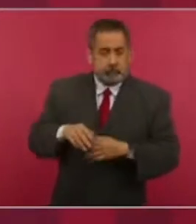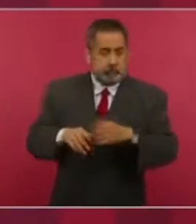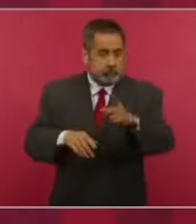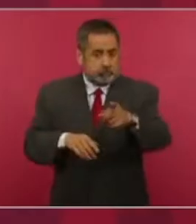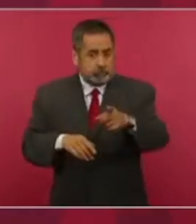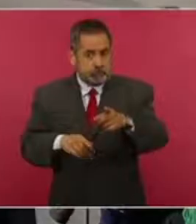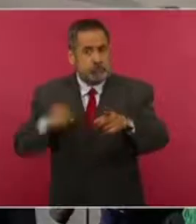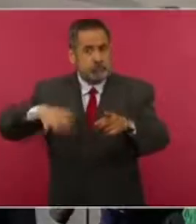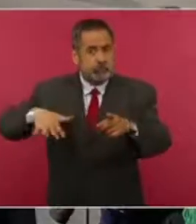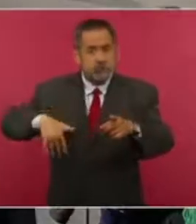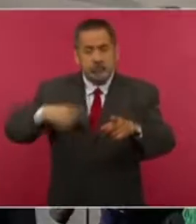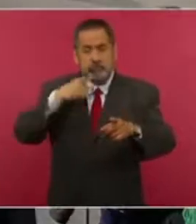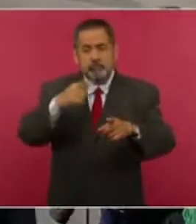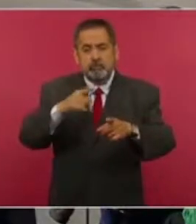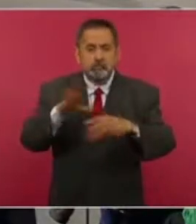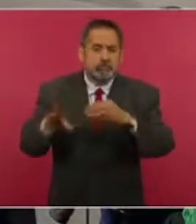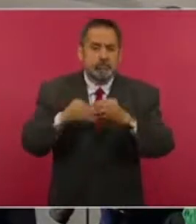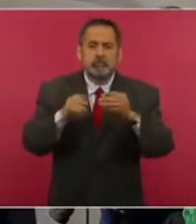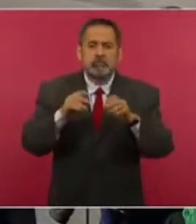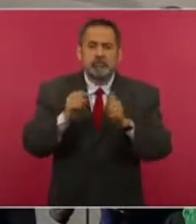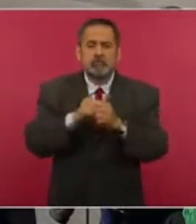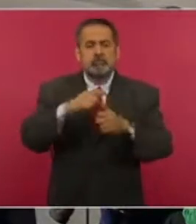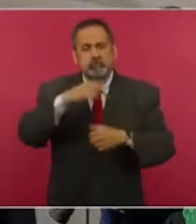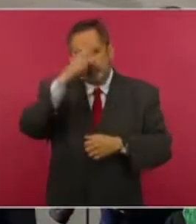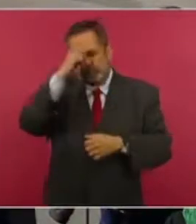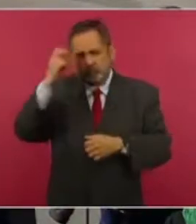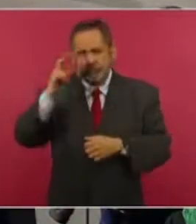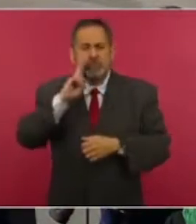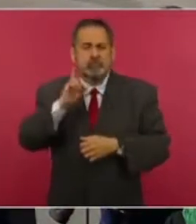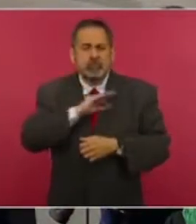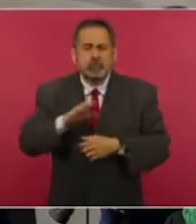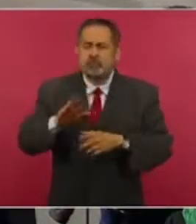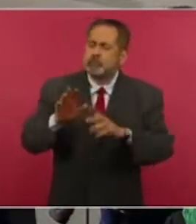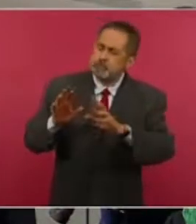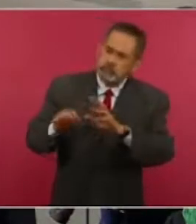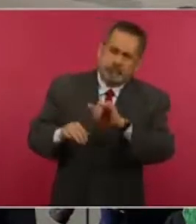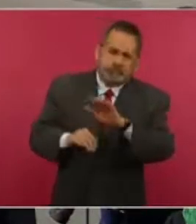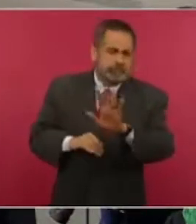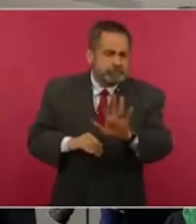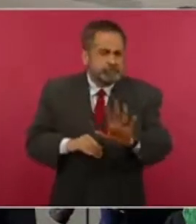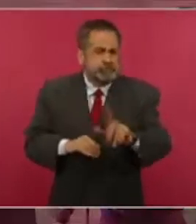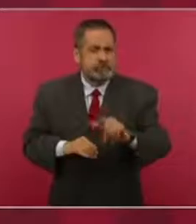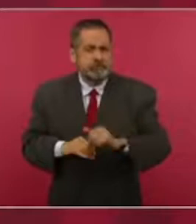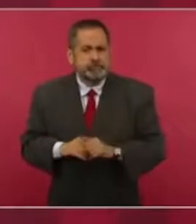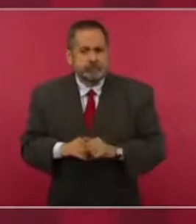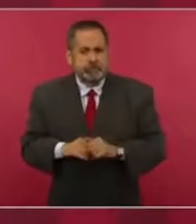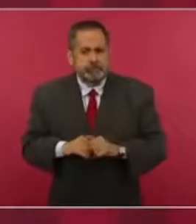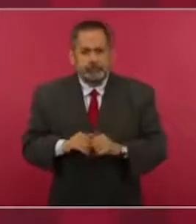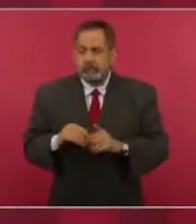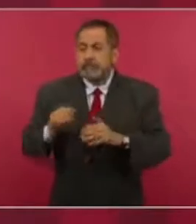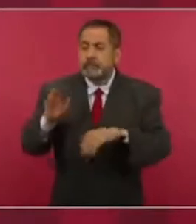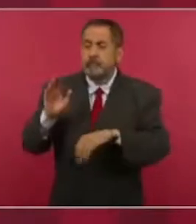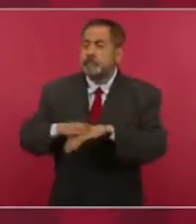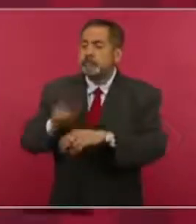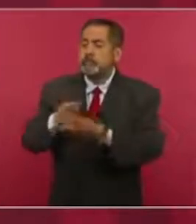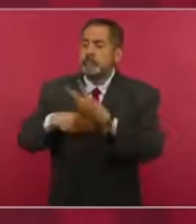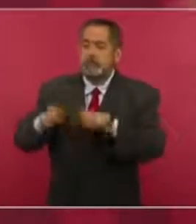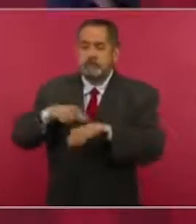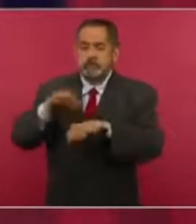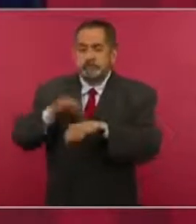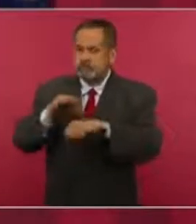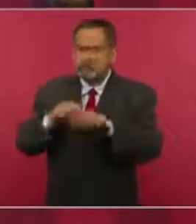parte de lo que acaba de comentar de lo de Nayarit, que podría... Sí, ya... en el caso de obtener médicos, Ajá.